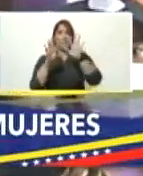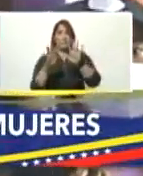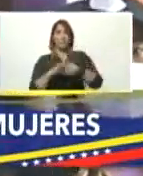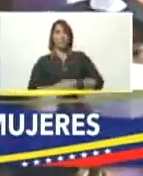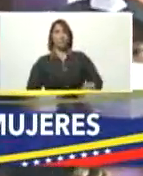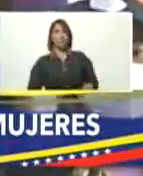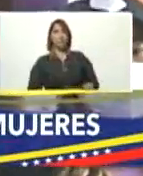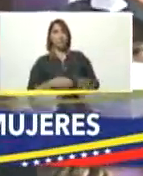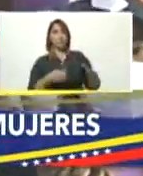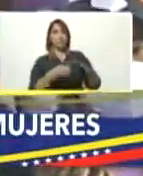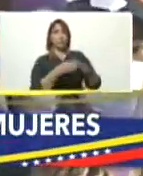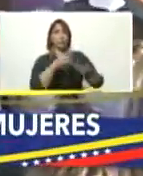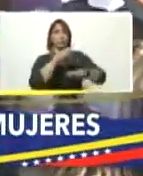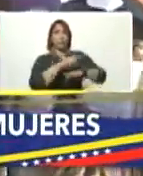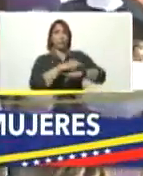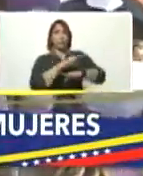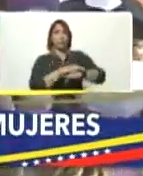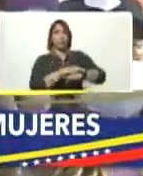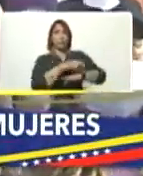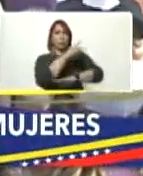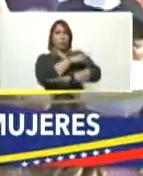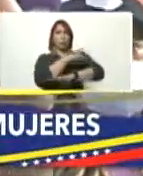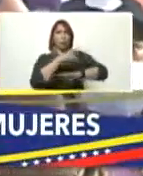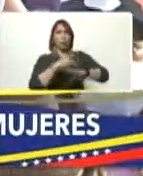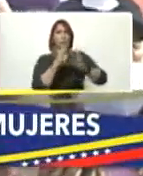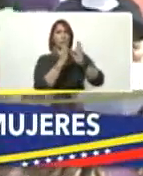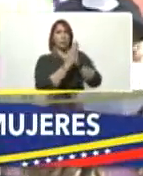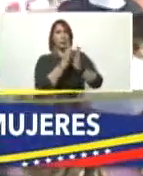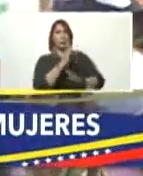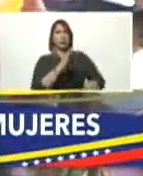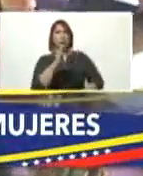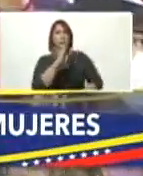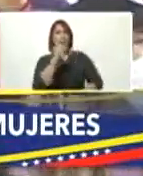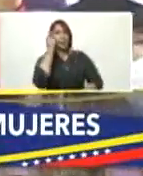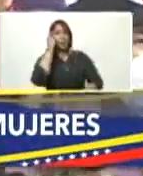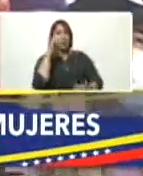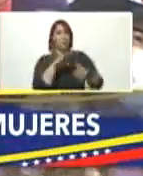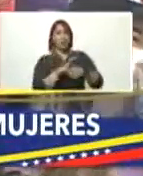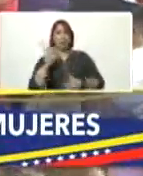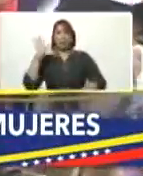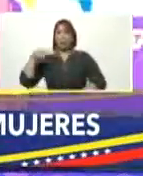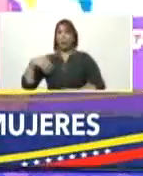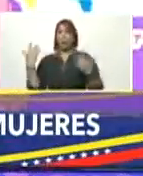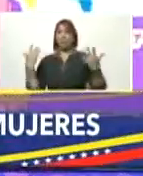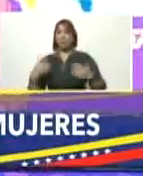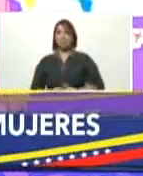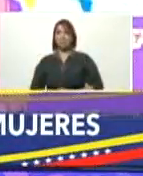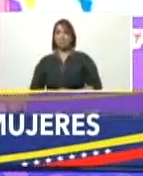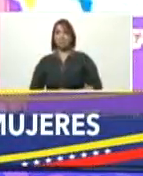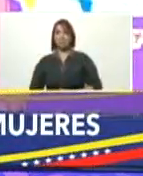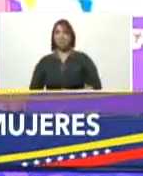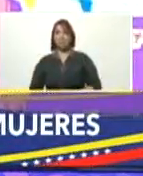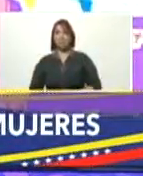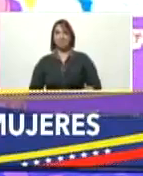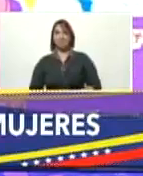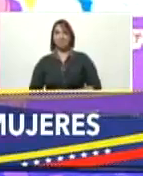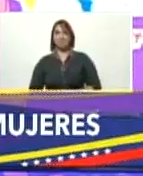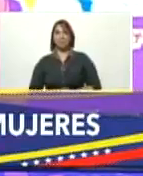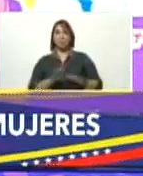en el Grupo Médico Esculapio, en la parroquia San Bernardino, un martes. Naguará, pues. Del